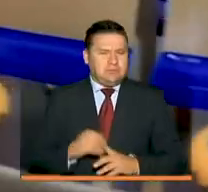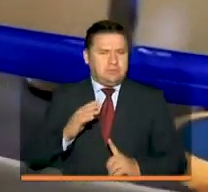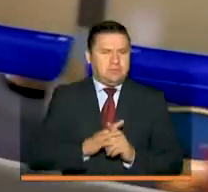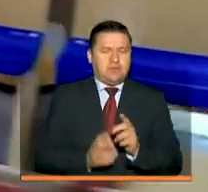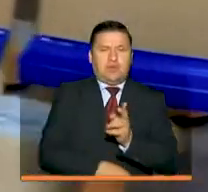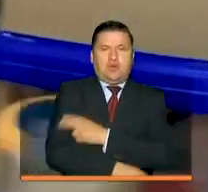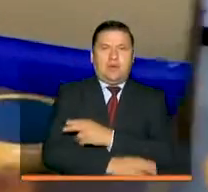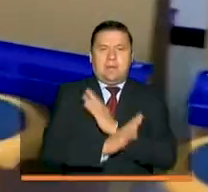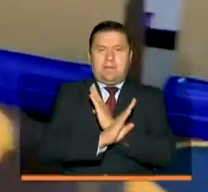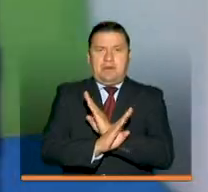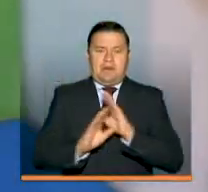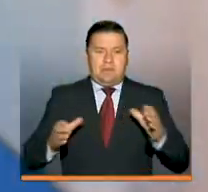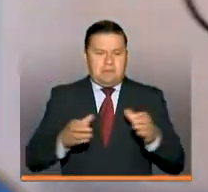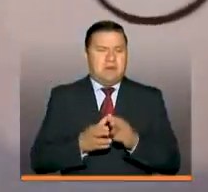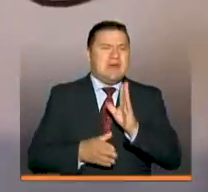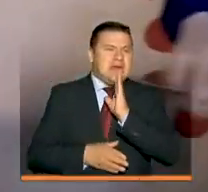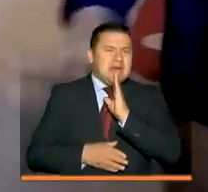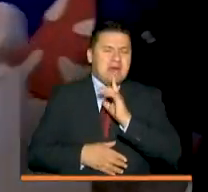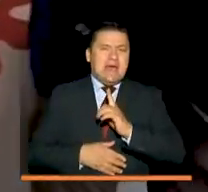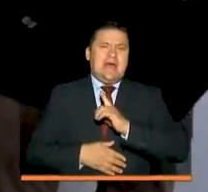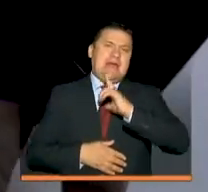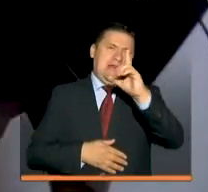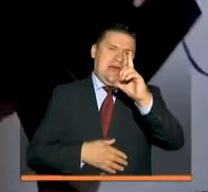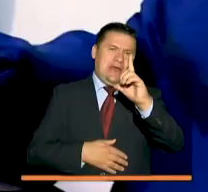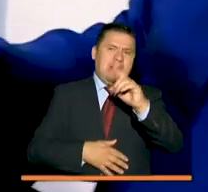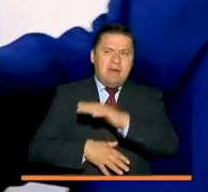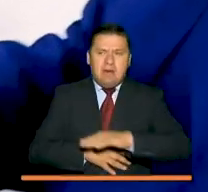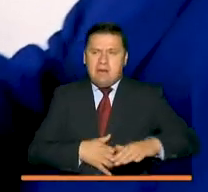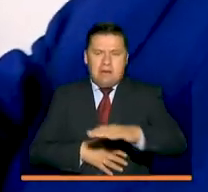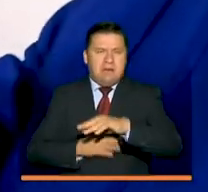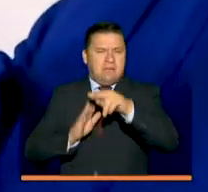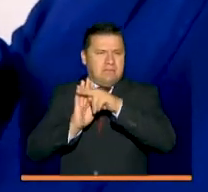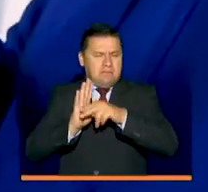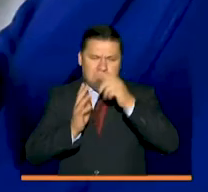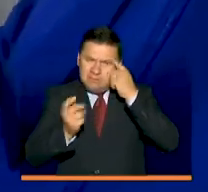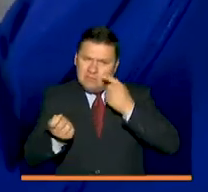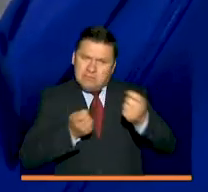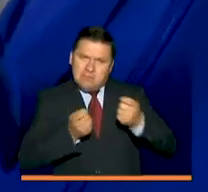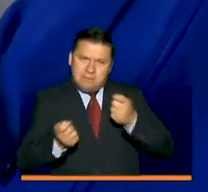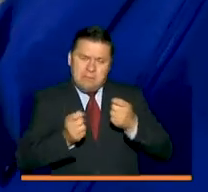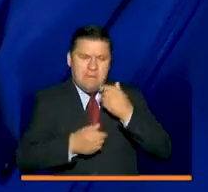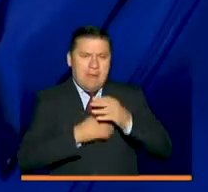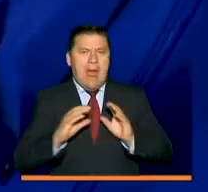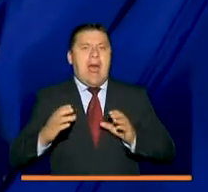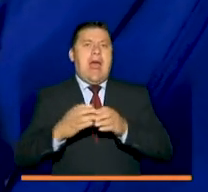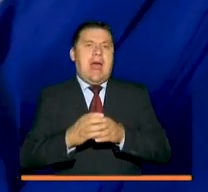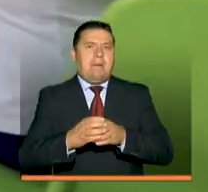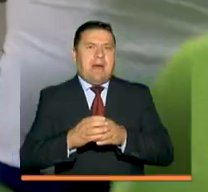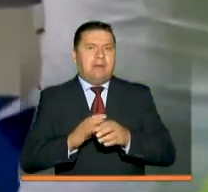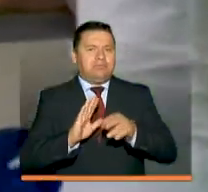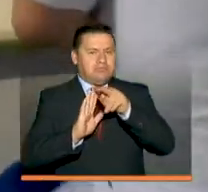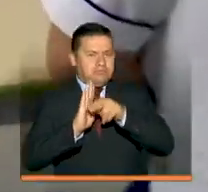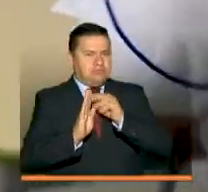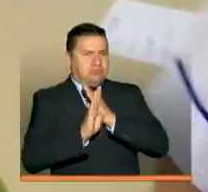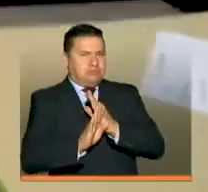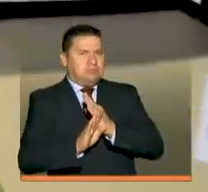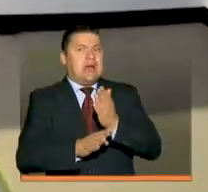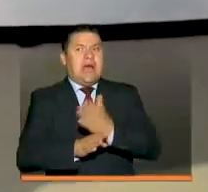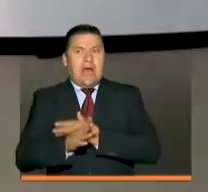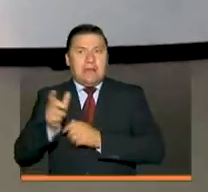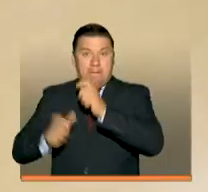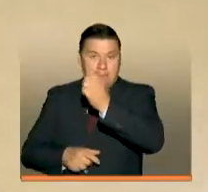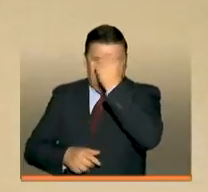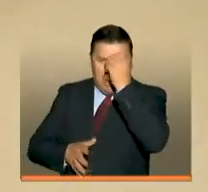un comité de bioseguridad conformado por los líderes de cada área para establecer las estrategias más adecuadas durante la pandemia. Capacitamos